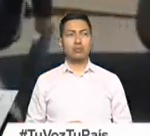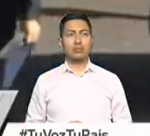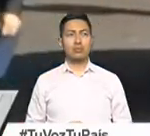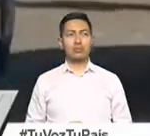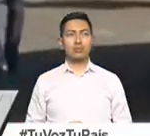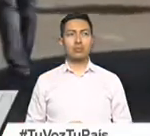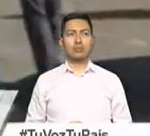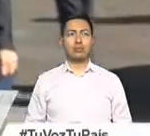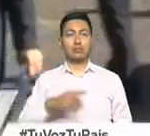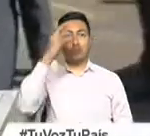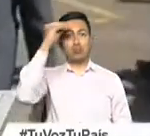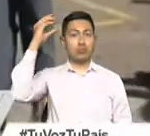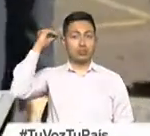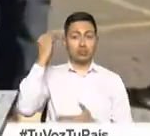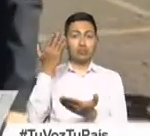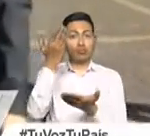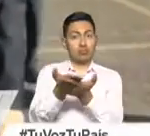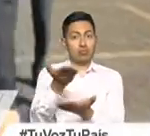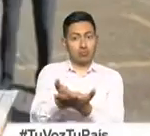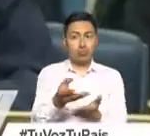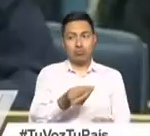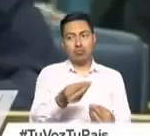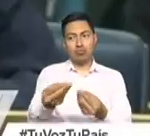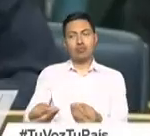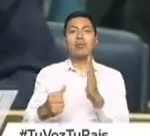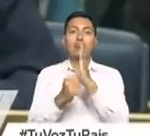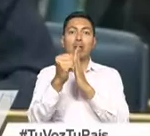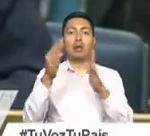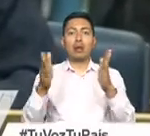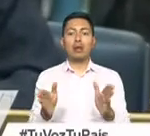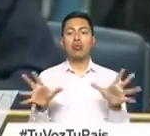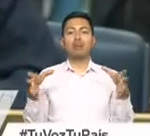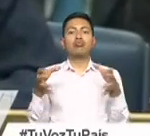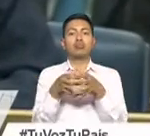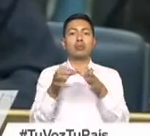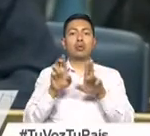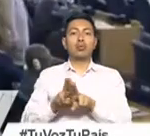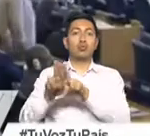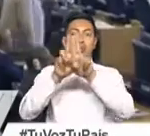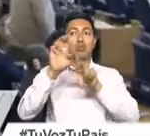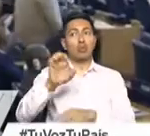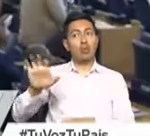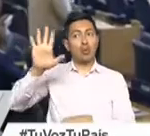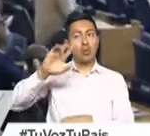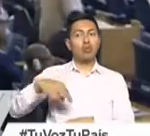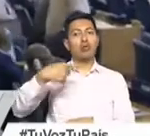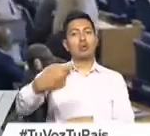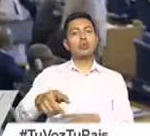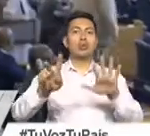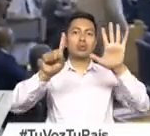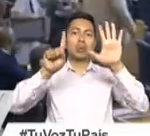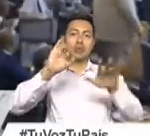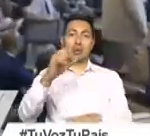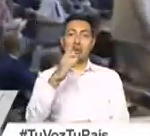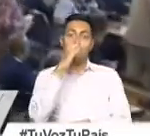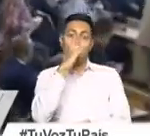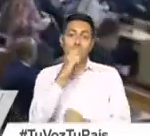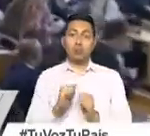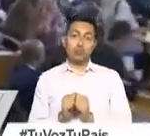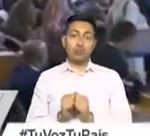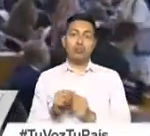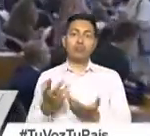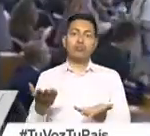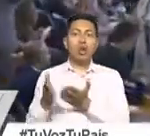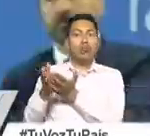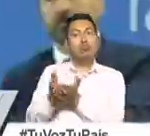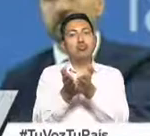Roma presentará la propuesta en la reunión de ministros de Interior de la Unión Europea el próximo día 6, tras la amenaza de cerrar los puertos italianos si los